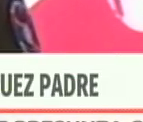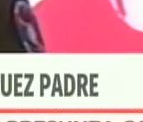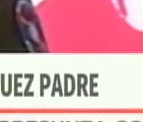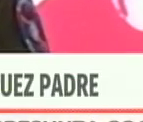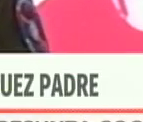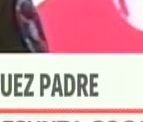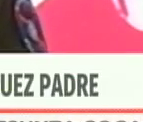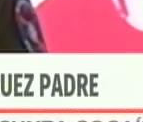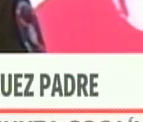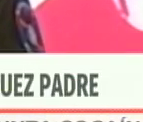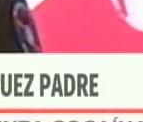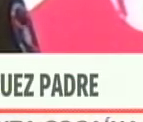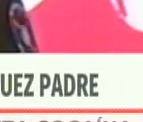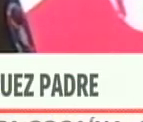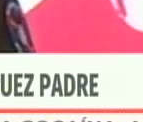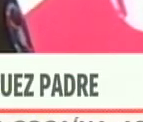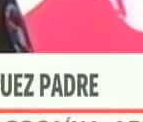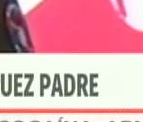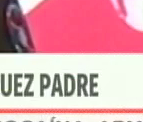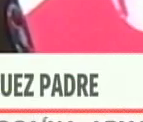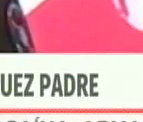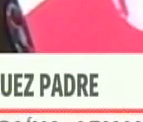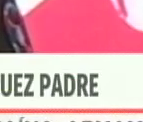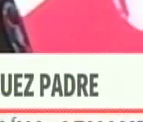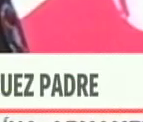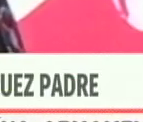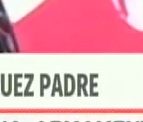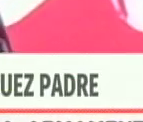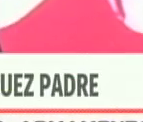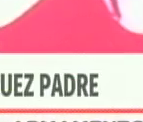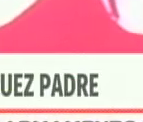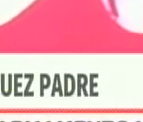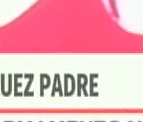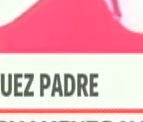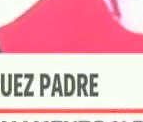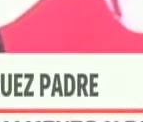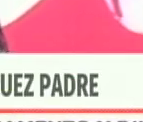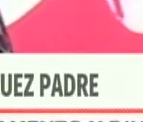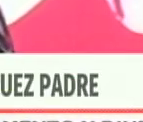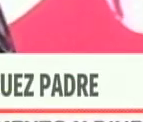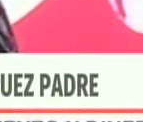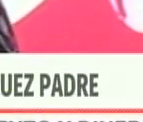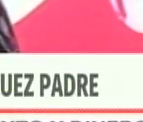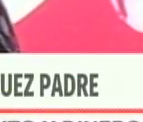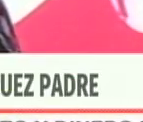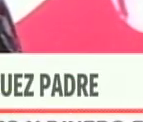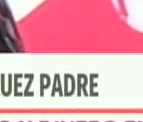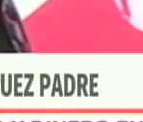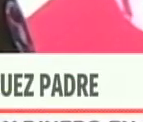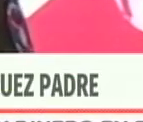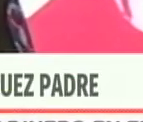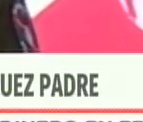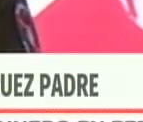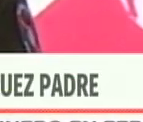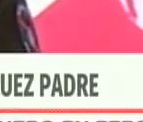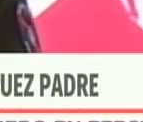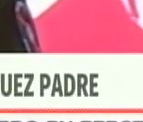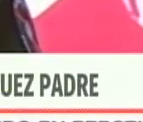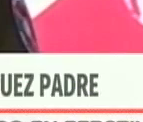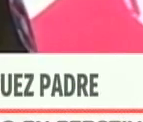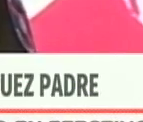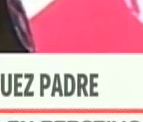revolucionario, ejemplo de lucha contemporánea, de sacrificio, coraje